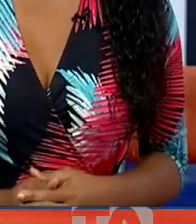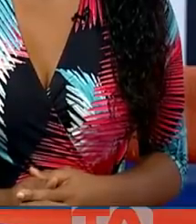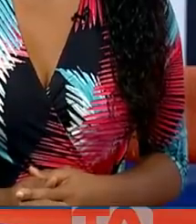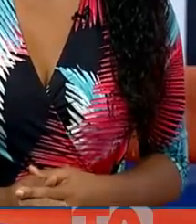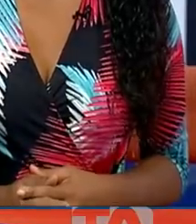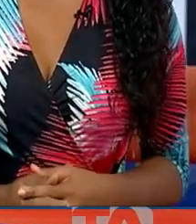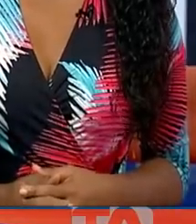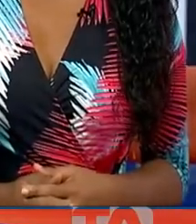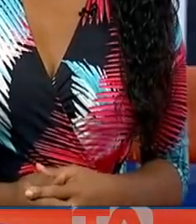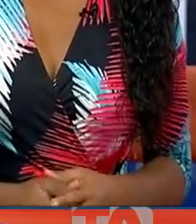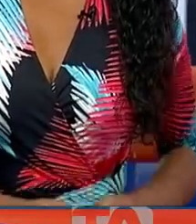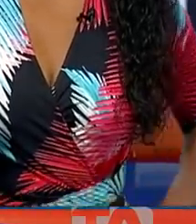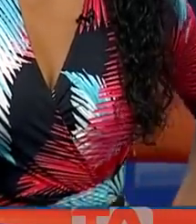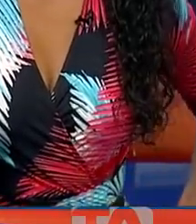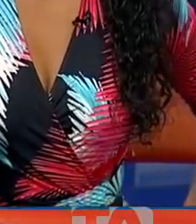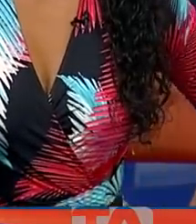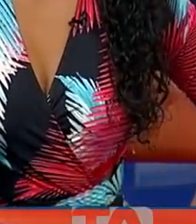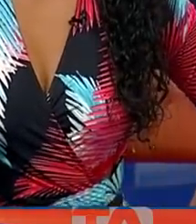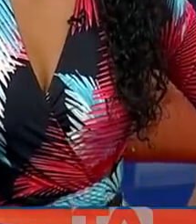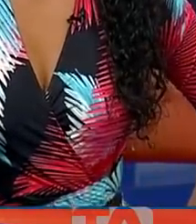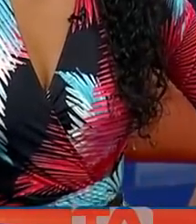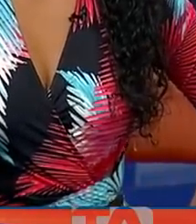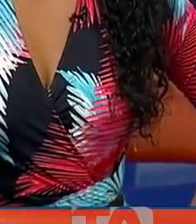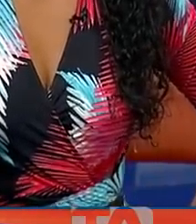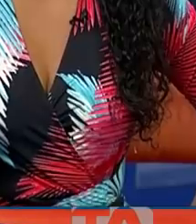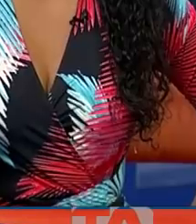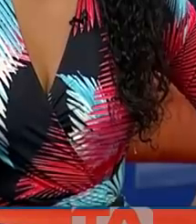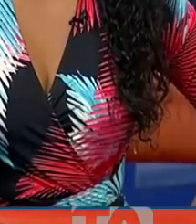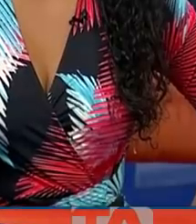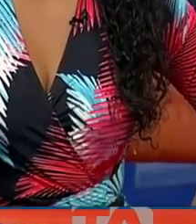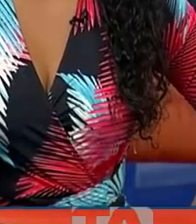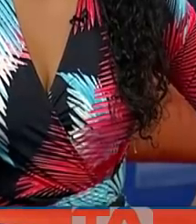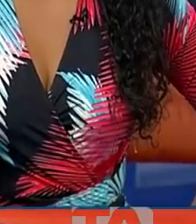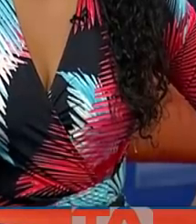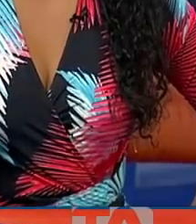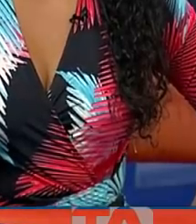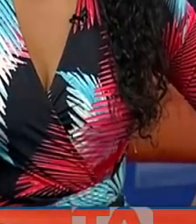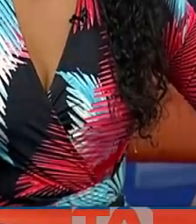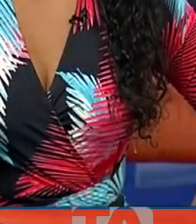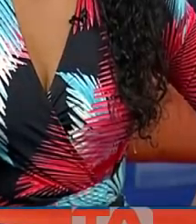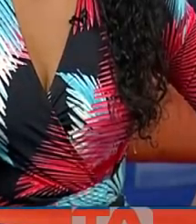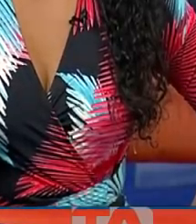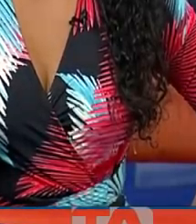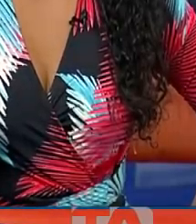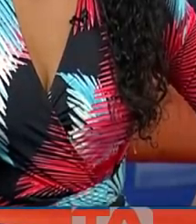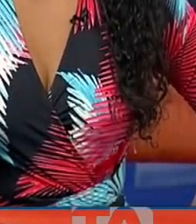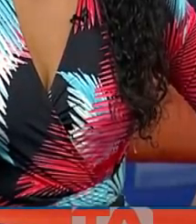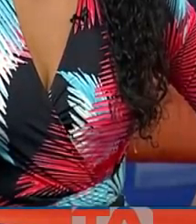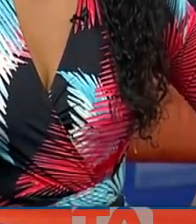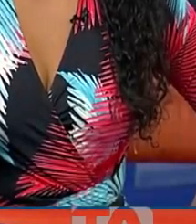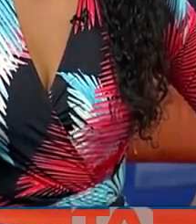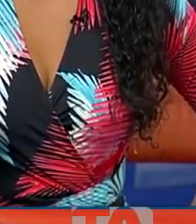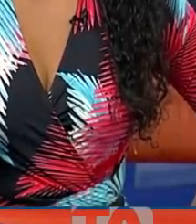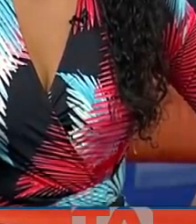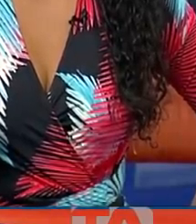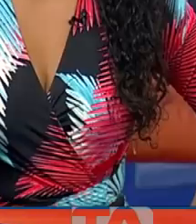¿Qué tal? Muy buenos días. Los saludamos nuevamente en este martes 9 de febrero de 2021. Un gusto estar de regreso a esta hora con más